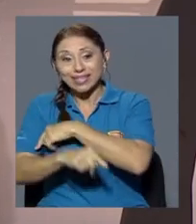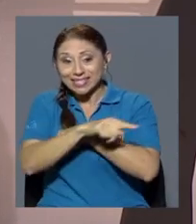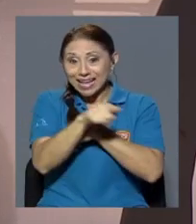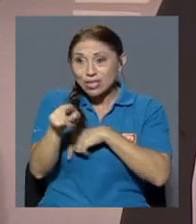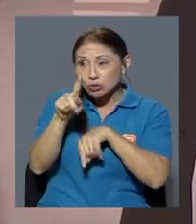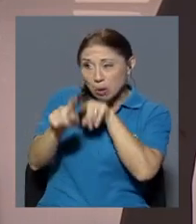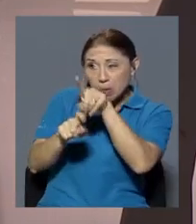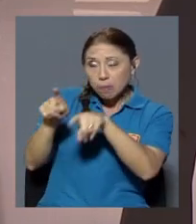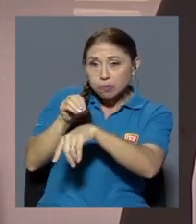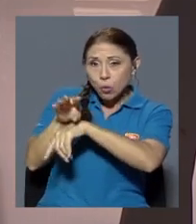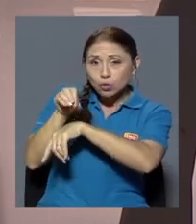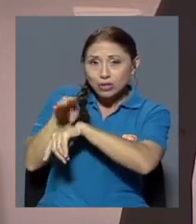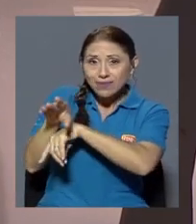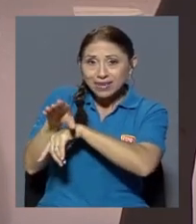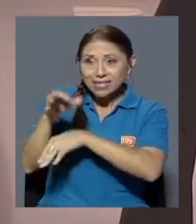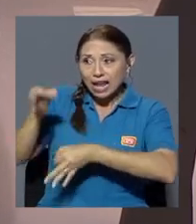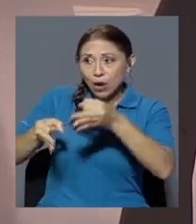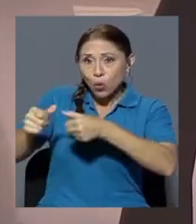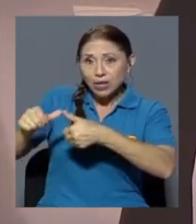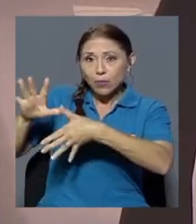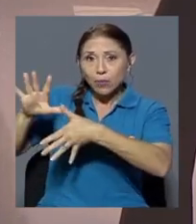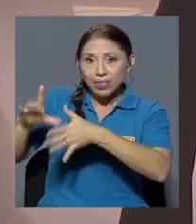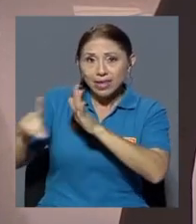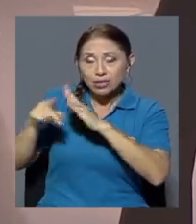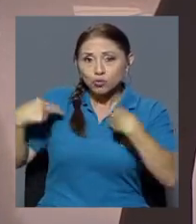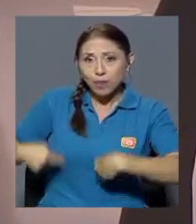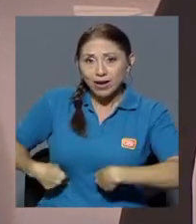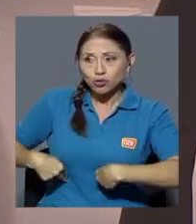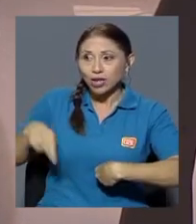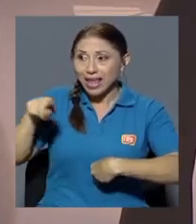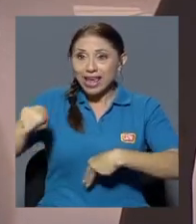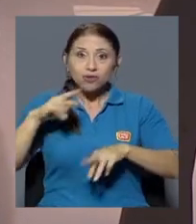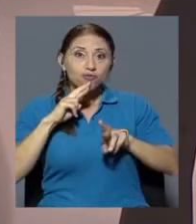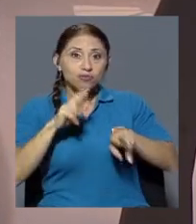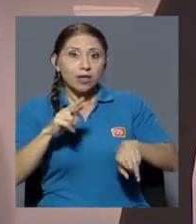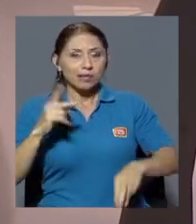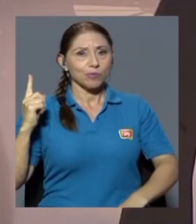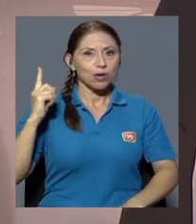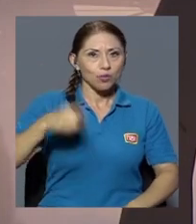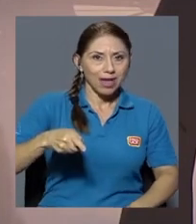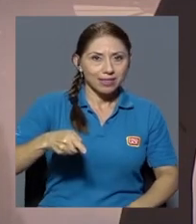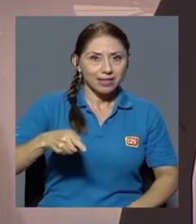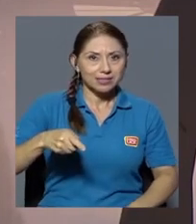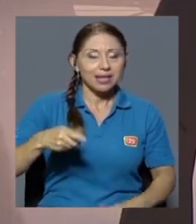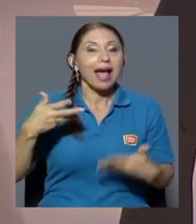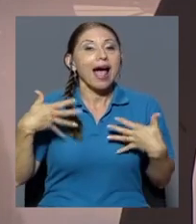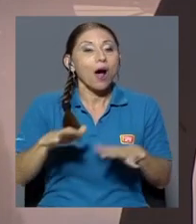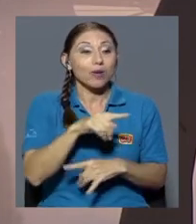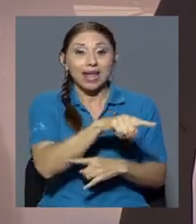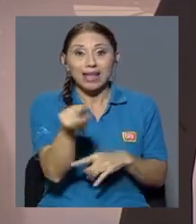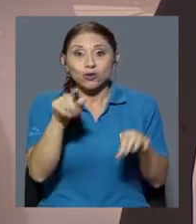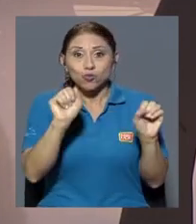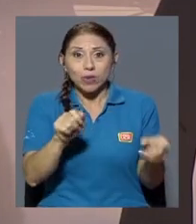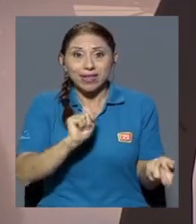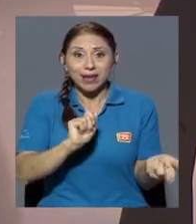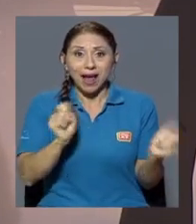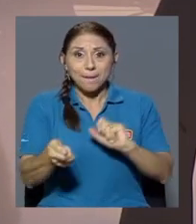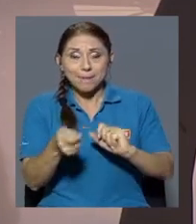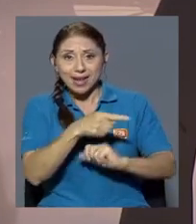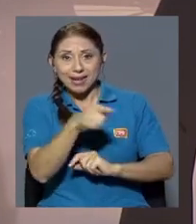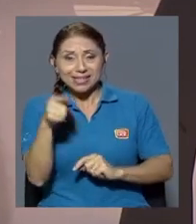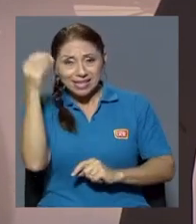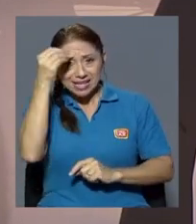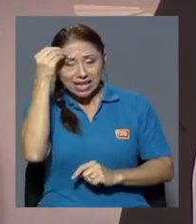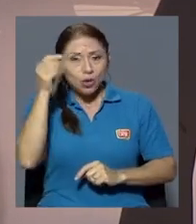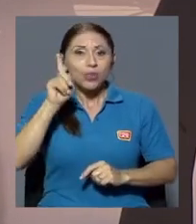son vinculantes y aunque ellos pueden cambiarte ese criterio y no sino no hay